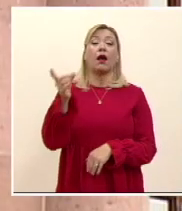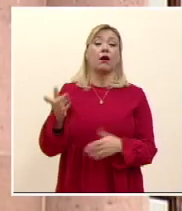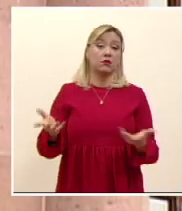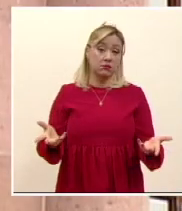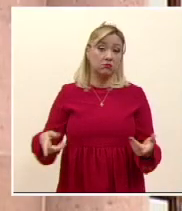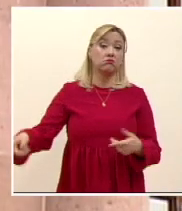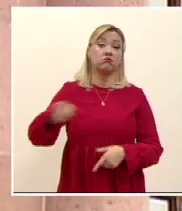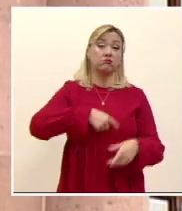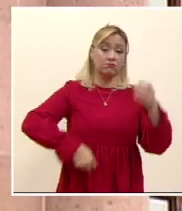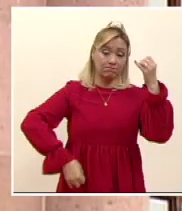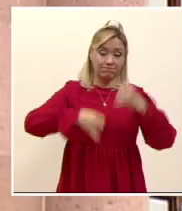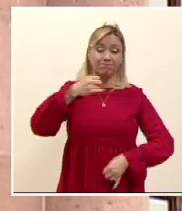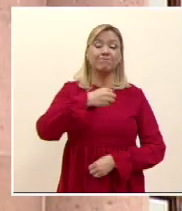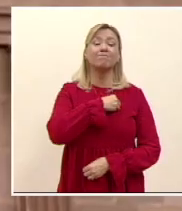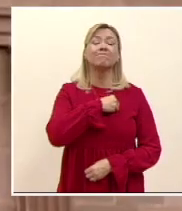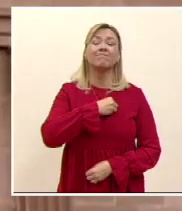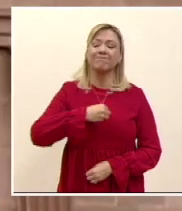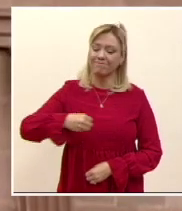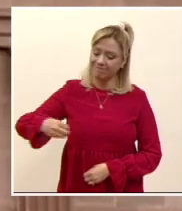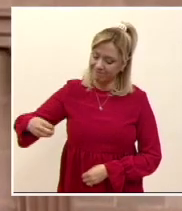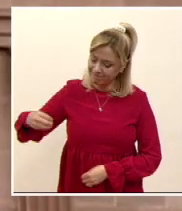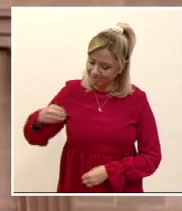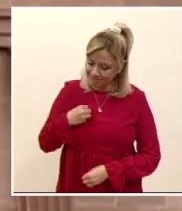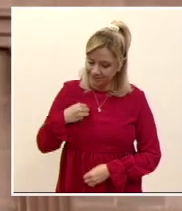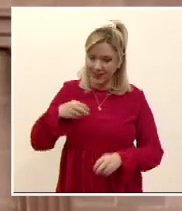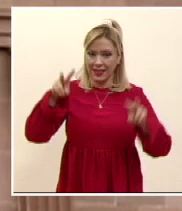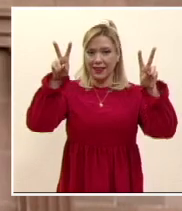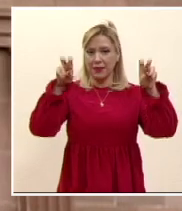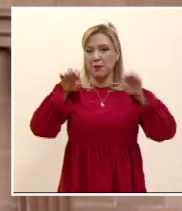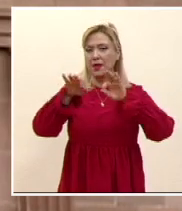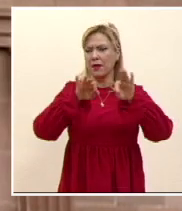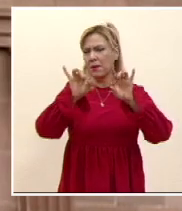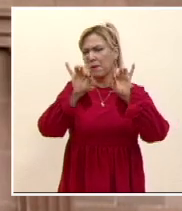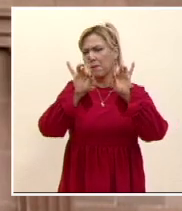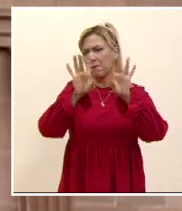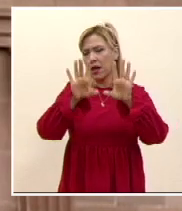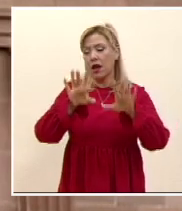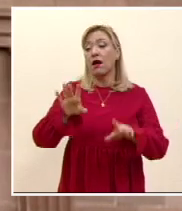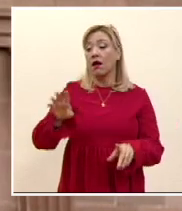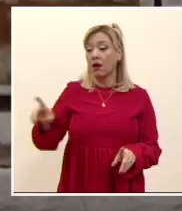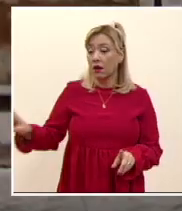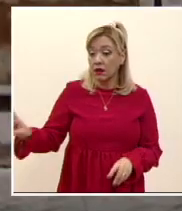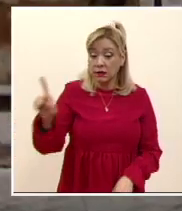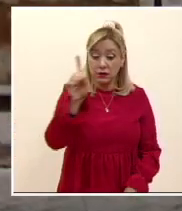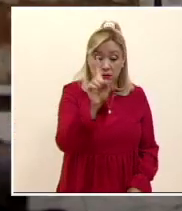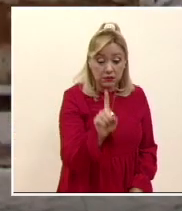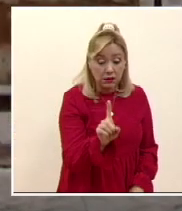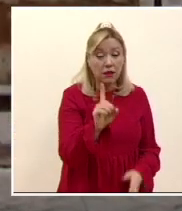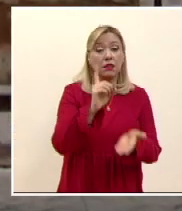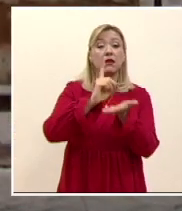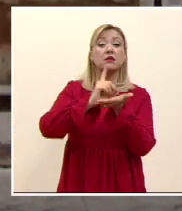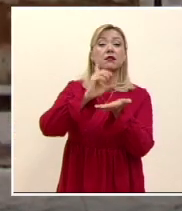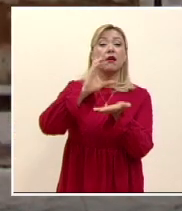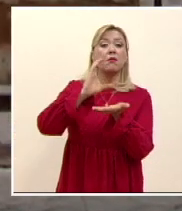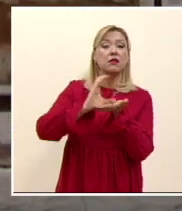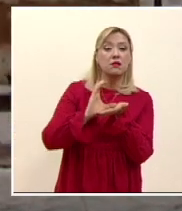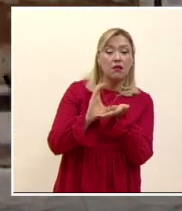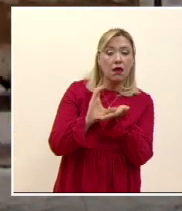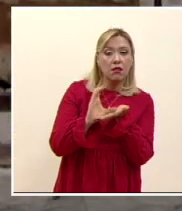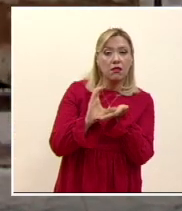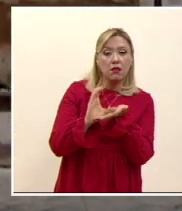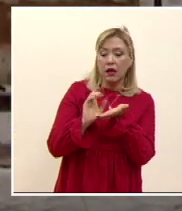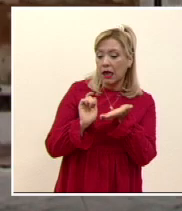órganos jurisdiccionales tienen, en materia laboral, la obligación de juzgar con perspectiva de discapacidad